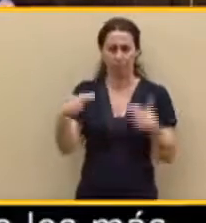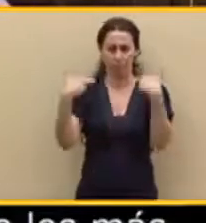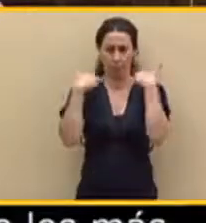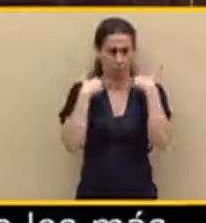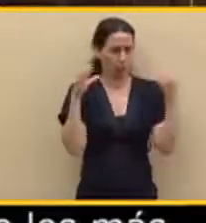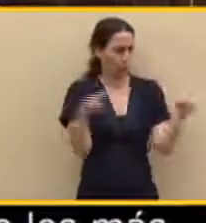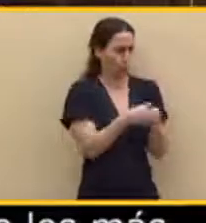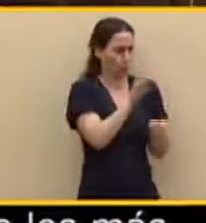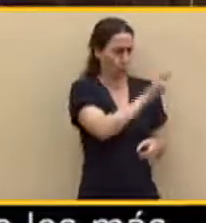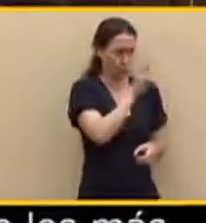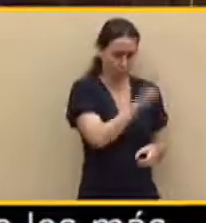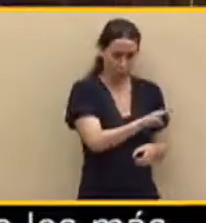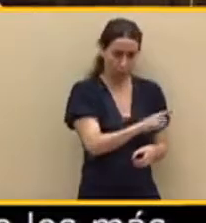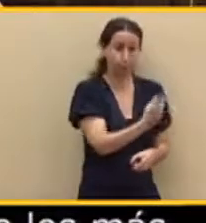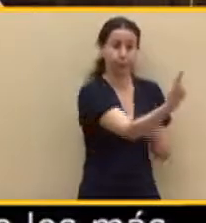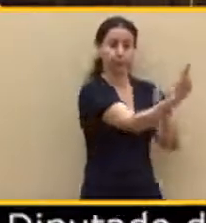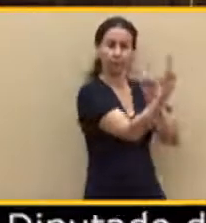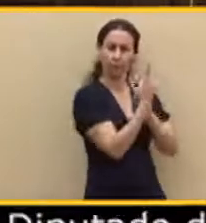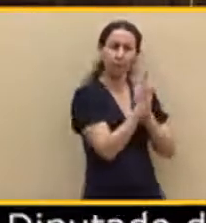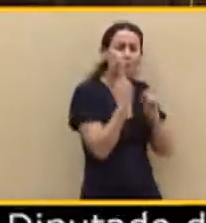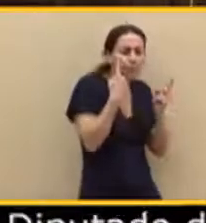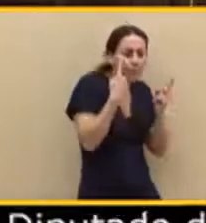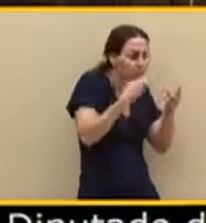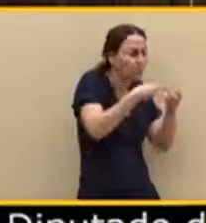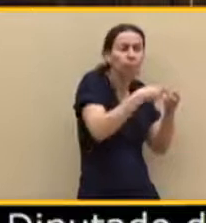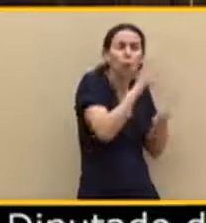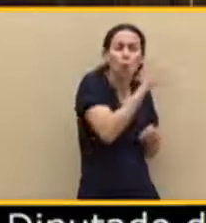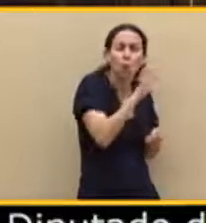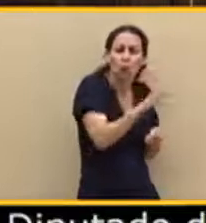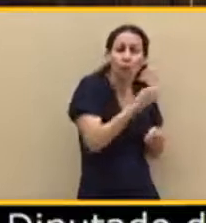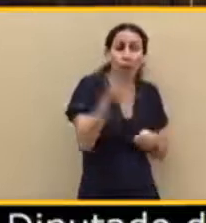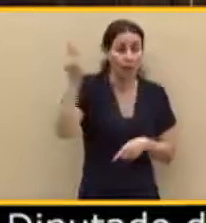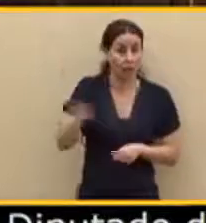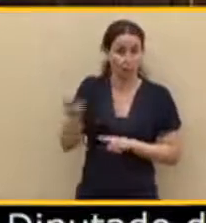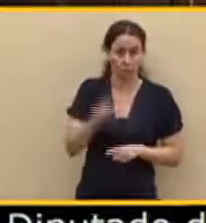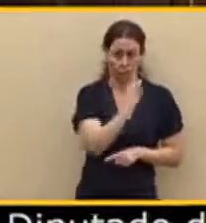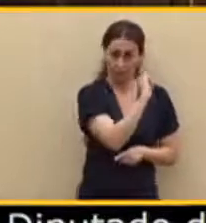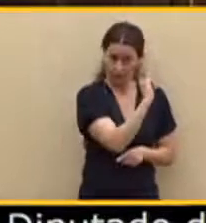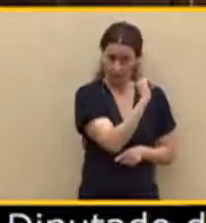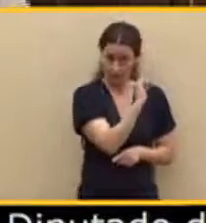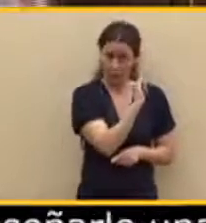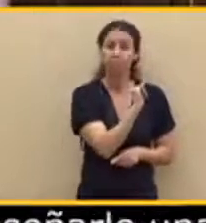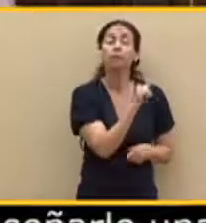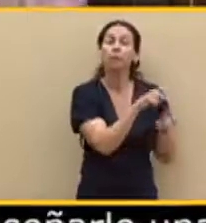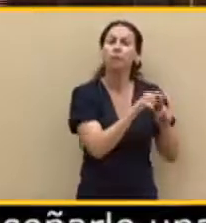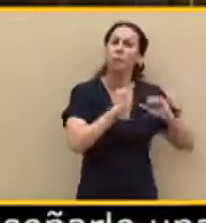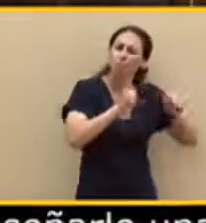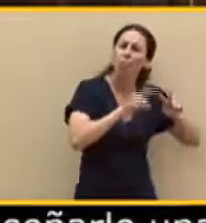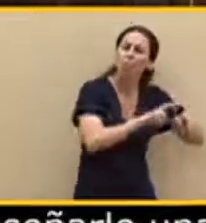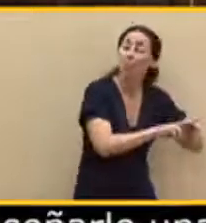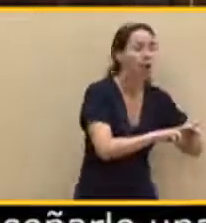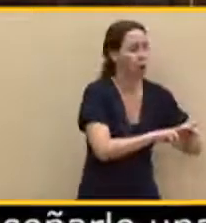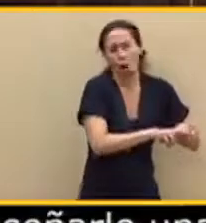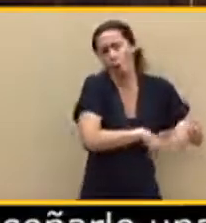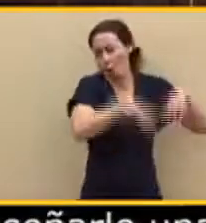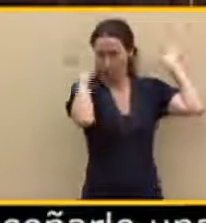acude a usted para enseñarle una cuenta en Suiza que tendría Ignacio González. ¿Y usted qué hace? ¿Se pone a investigar para esclarecer los hechos? Pues no, hombre, está usted